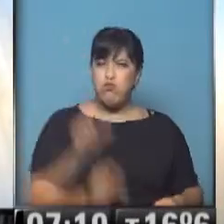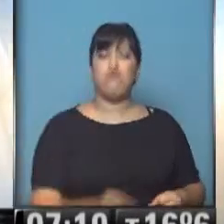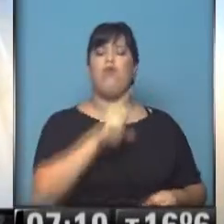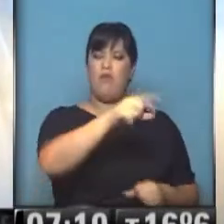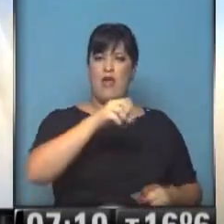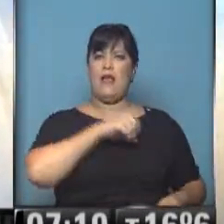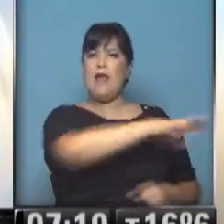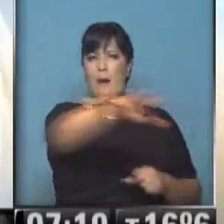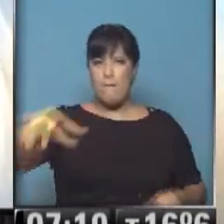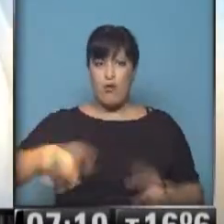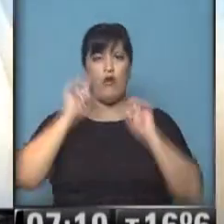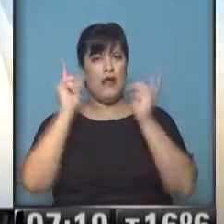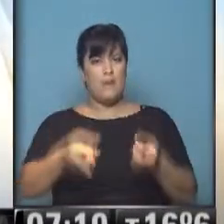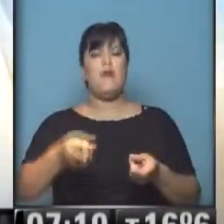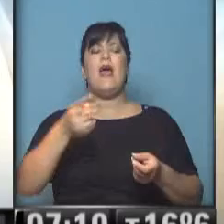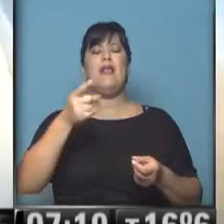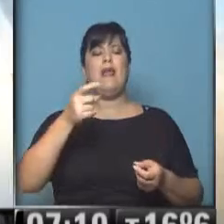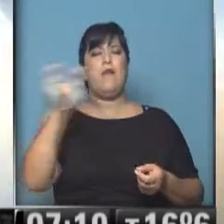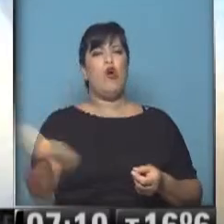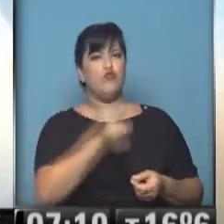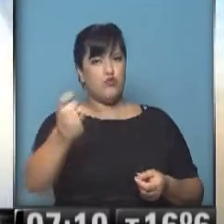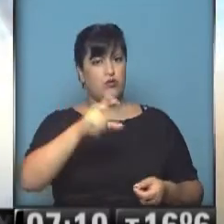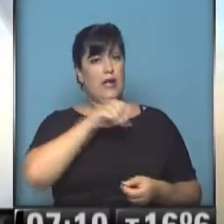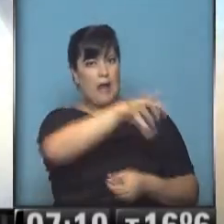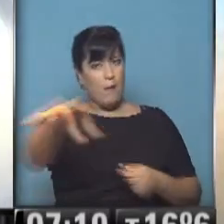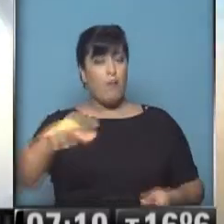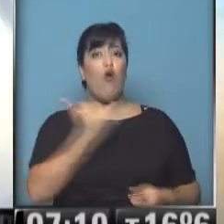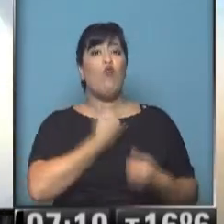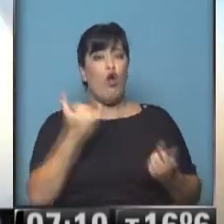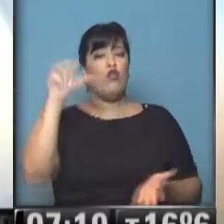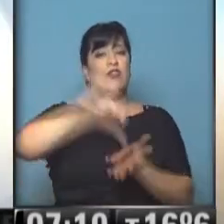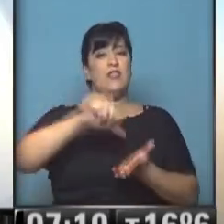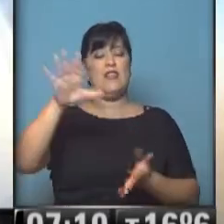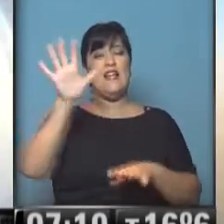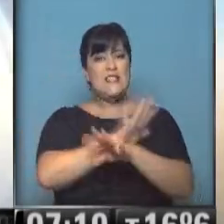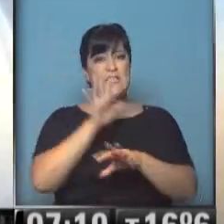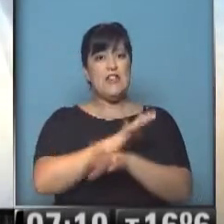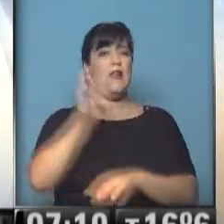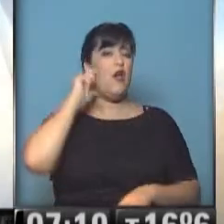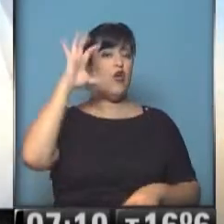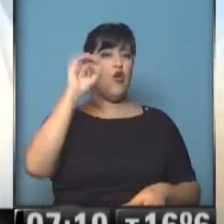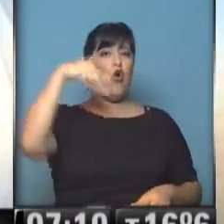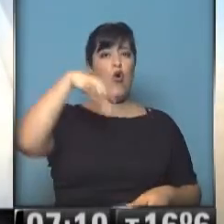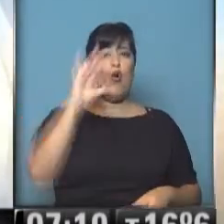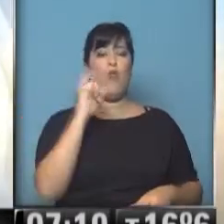laboral en el campo. ¿Dónde va a ser esto? En Cine Común, de la avenida Rivadavia